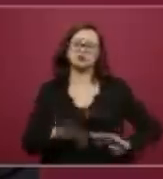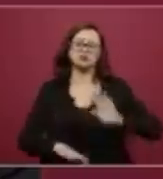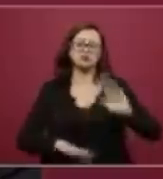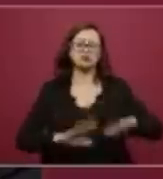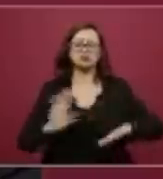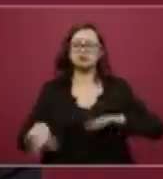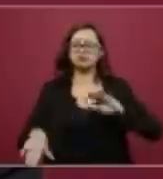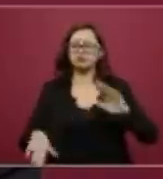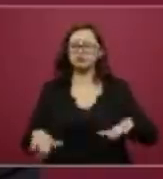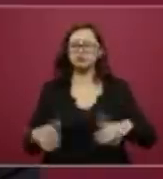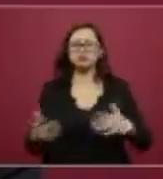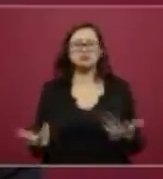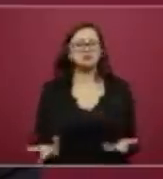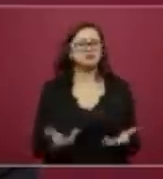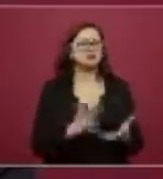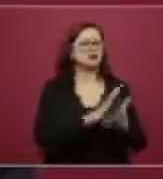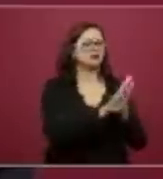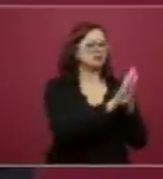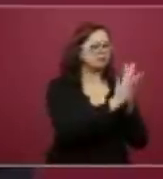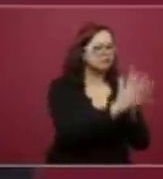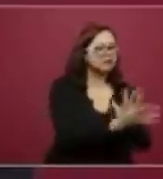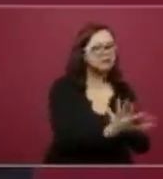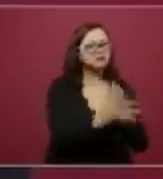Esas transformaciones